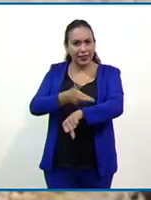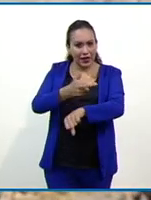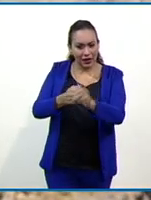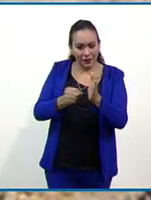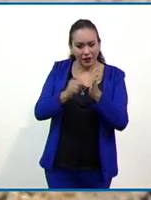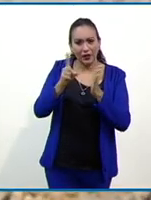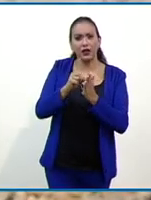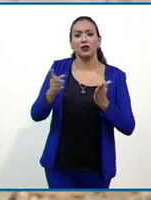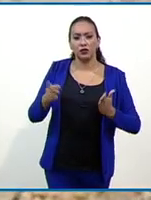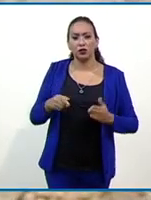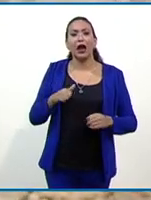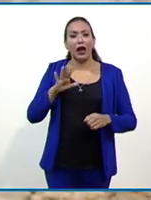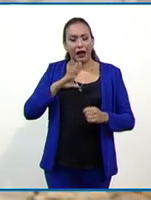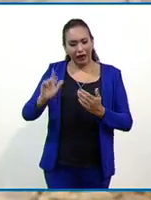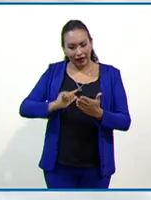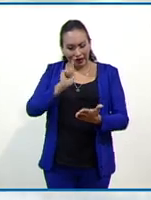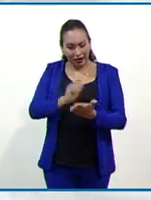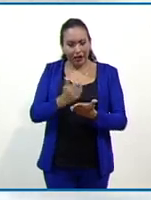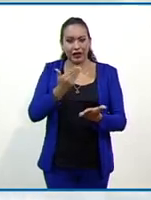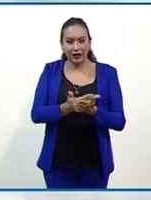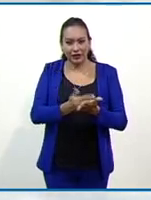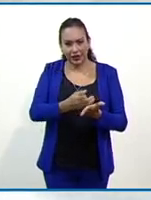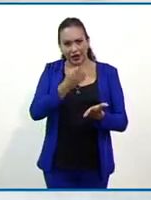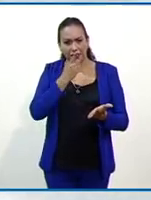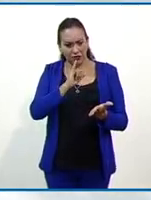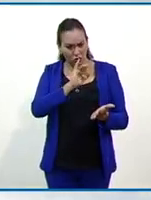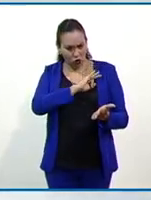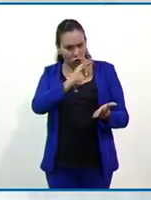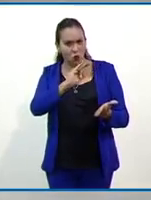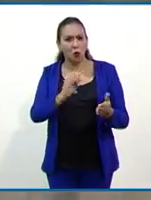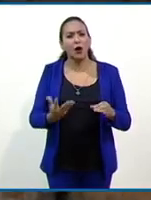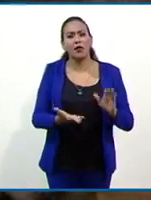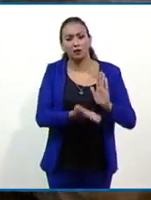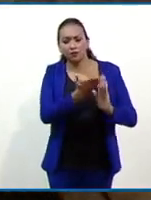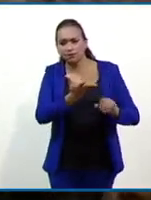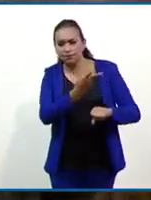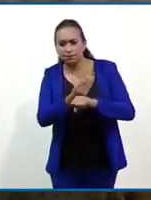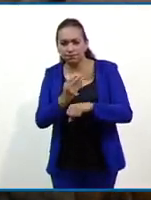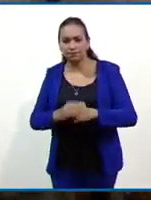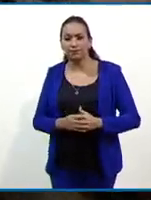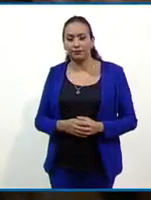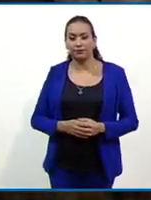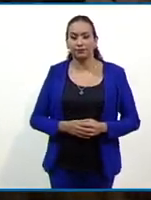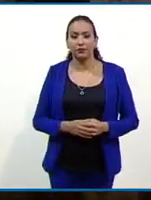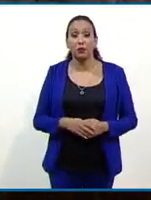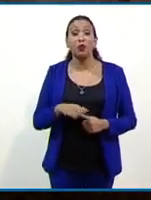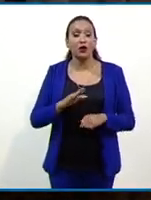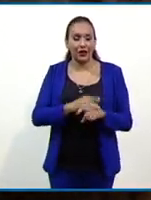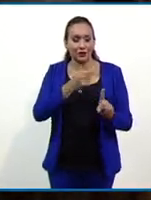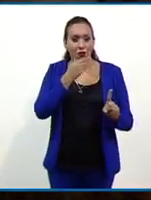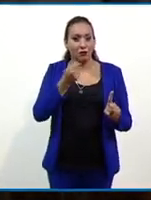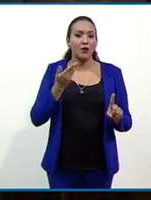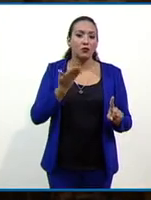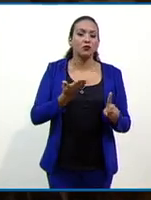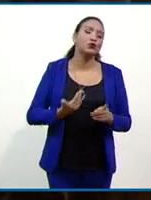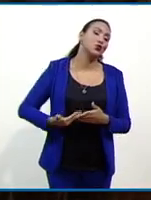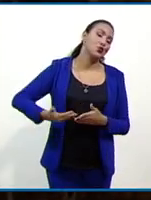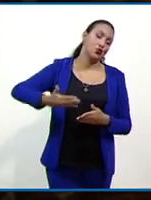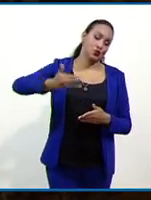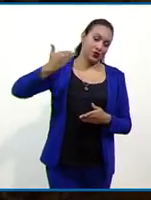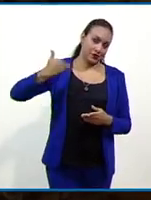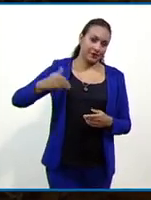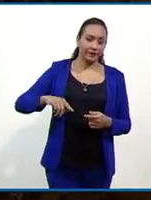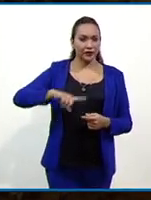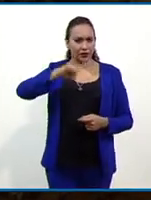solicitud conforme a la legislación vigente en el momento en que la presentó. Al resolver una contradicción de criterios,